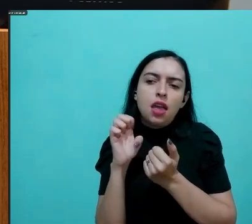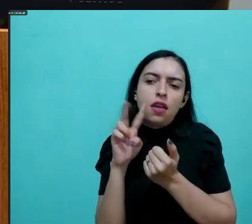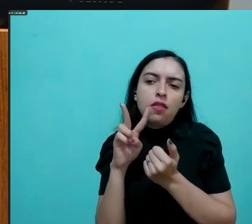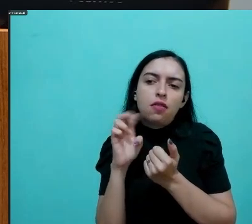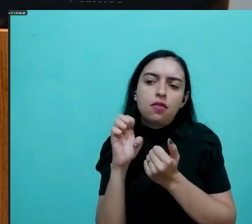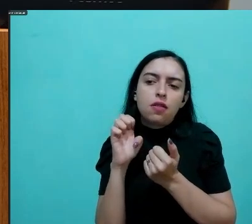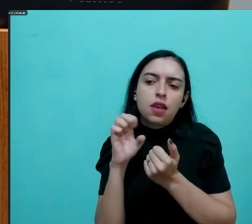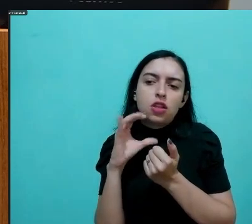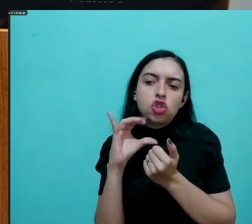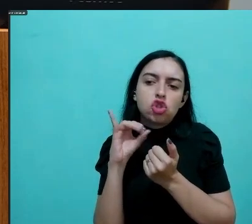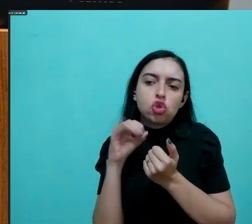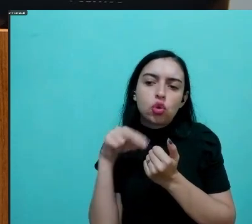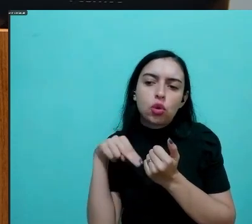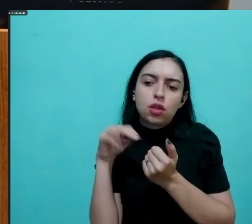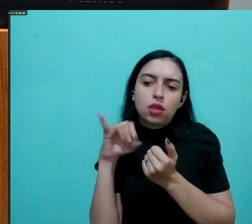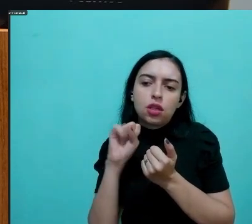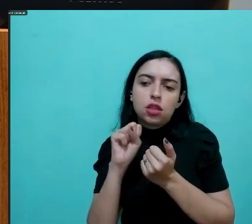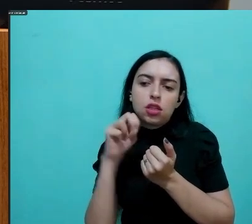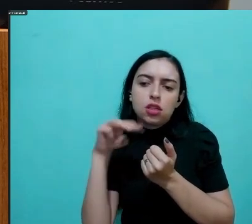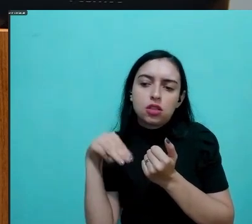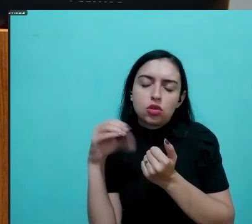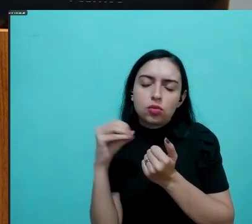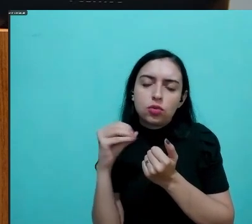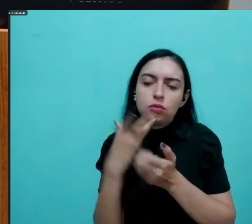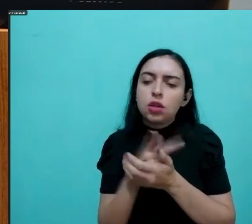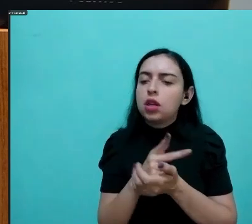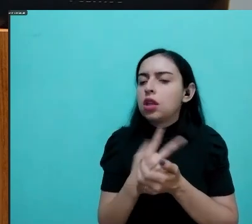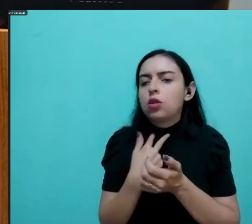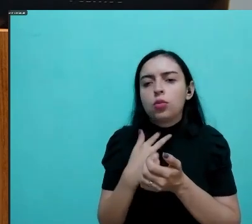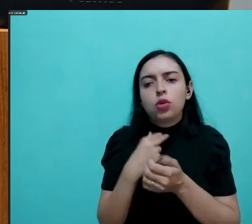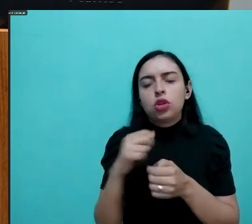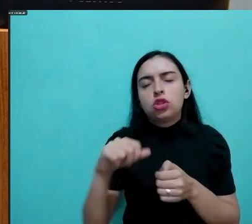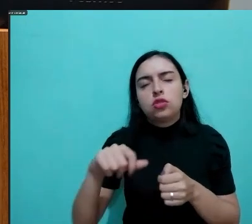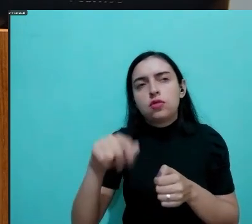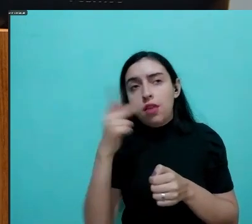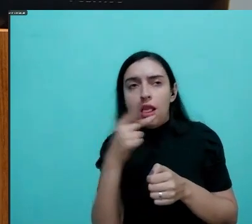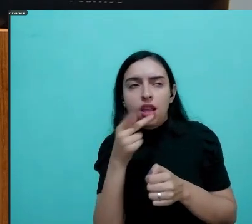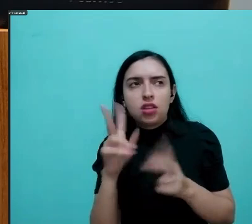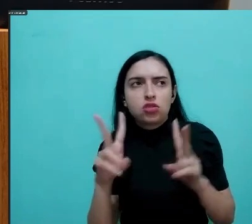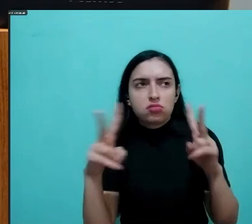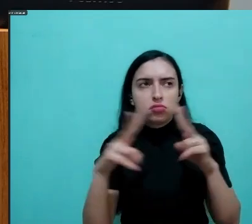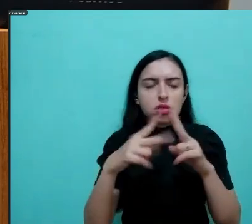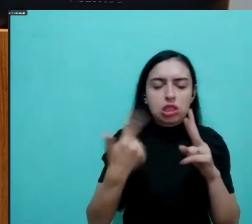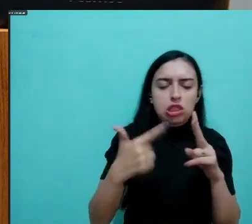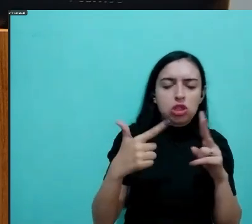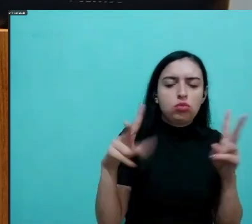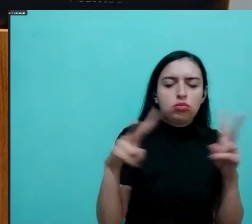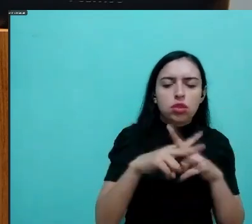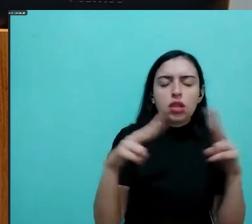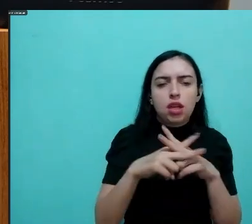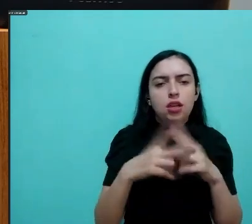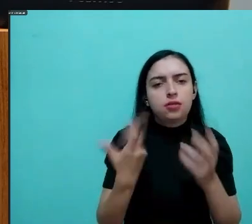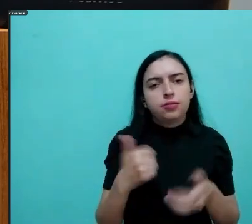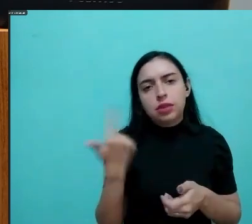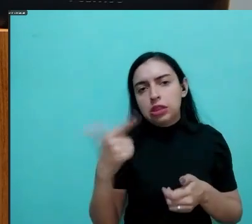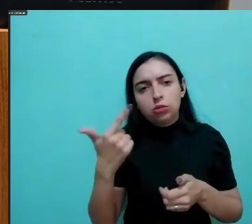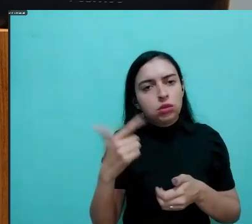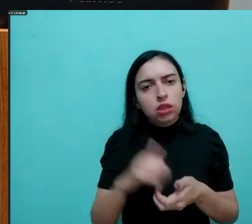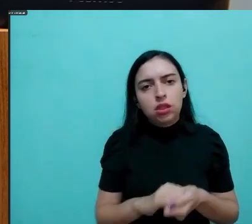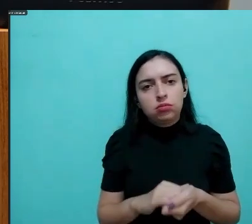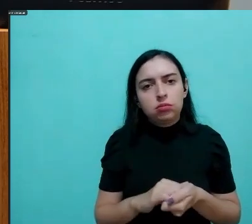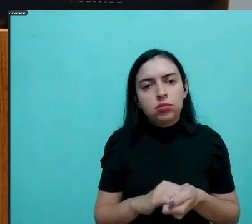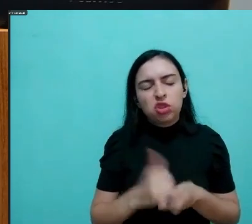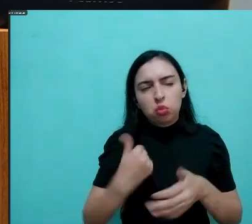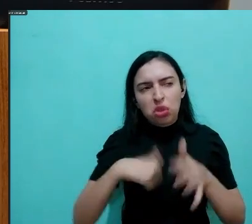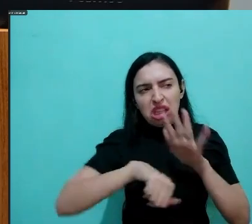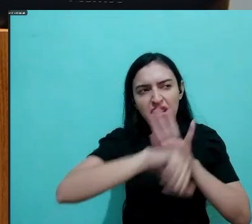que lo que se hizo durante la Segunda Guerra Mundial no existió. Y hay una criminalización de